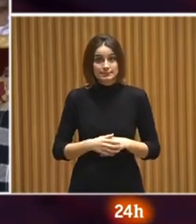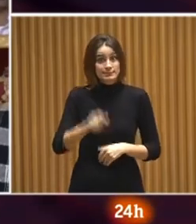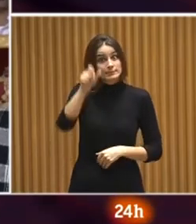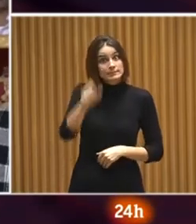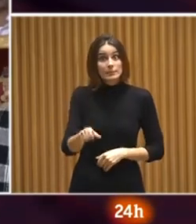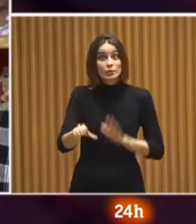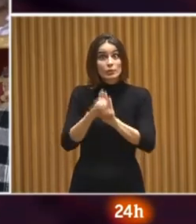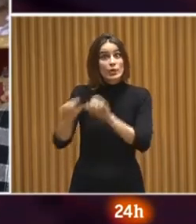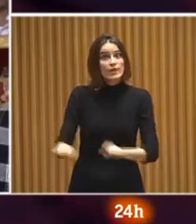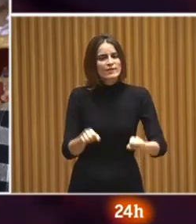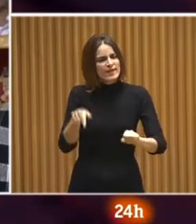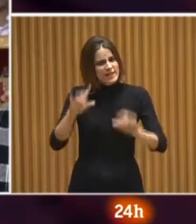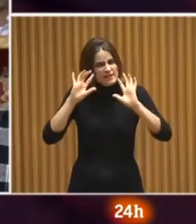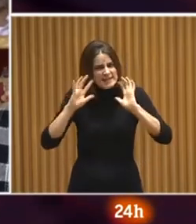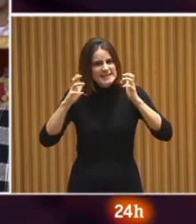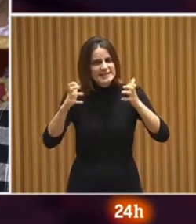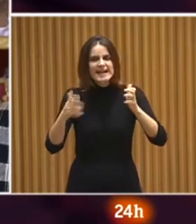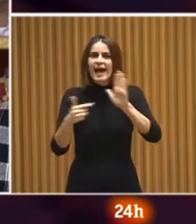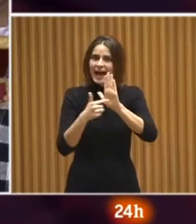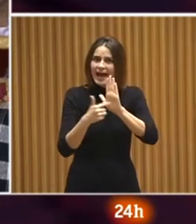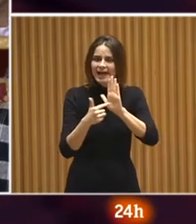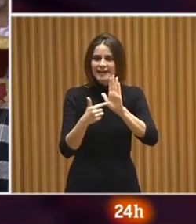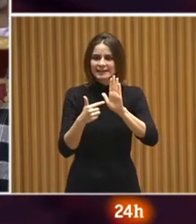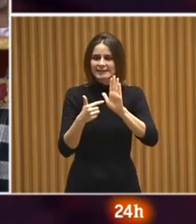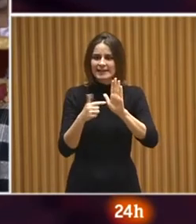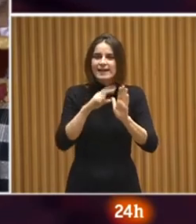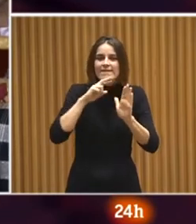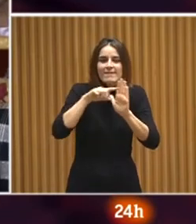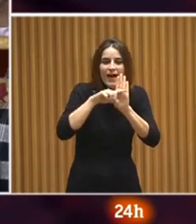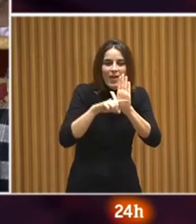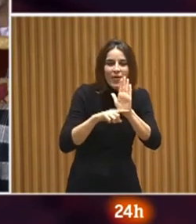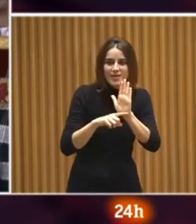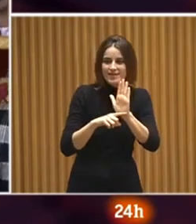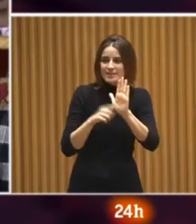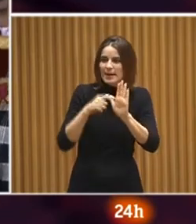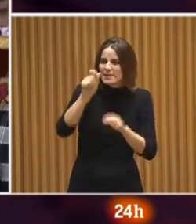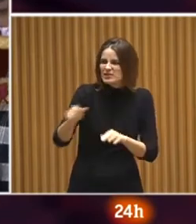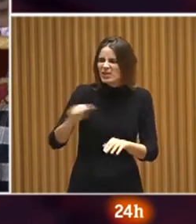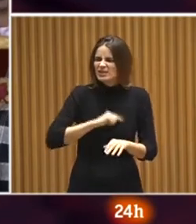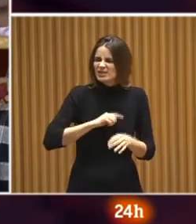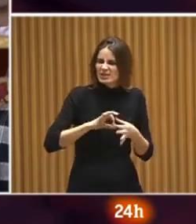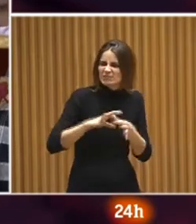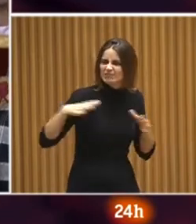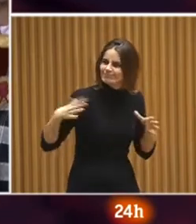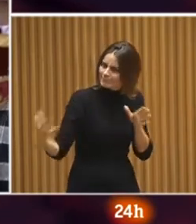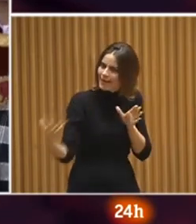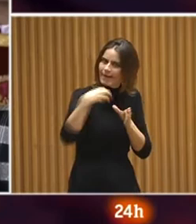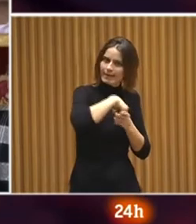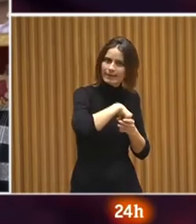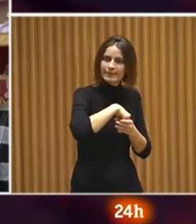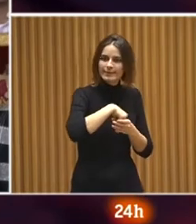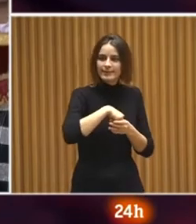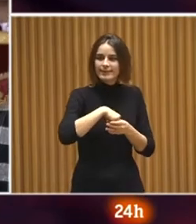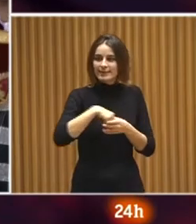valores a quienes se puedan sentir alejados o excluidos. Integrar, incluir y cohesionar a la